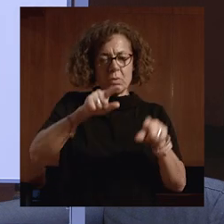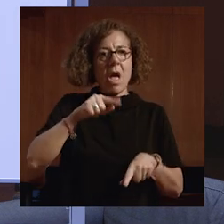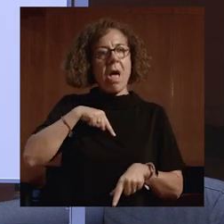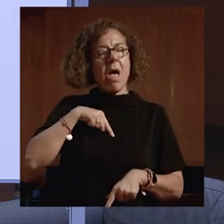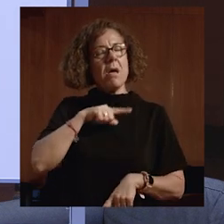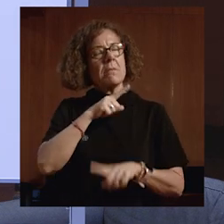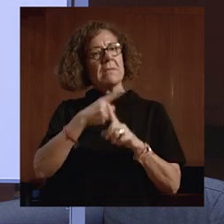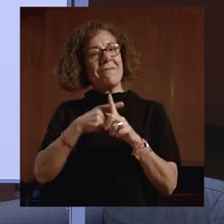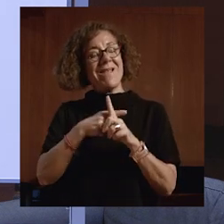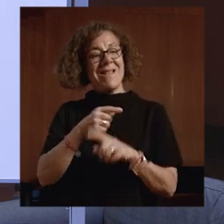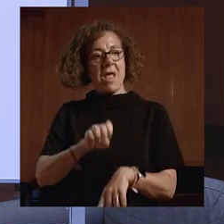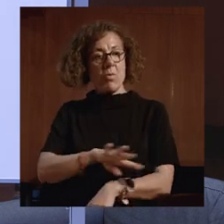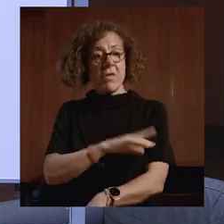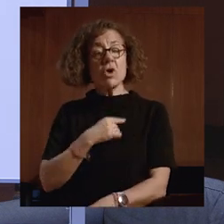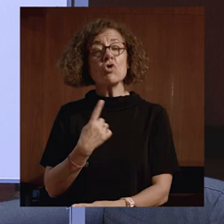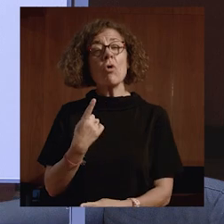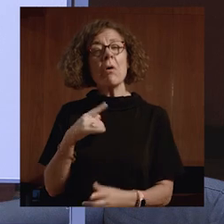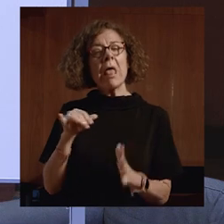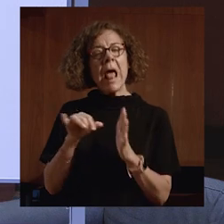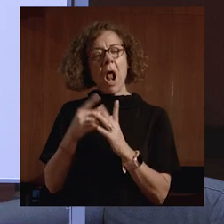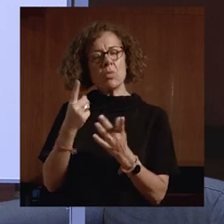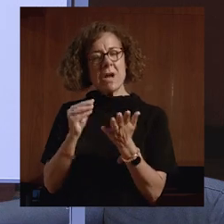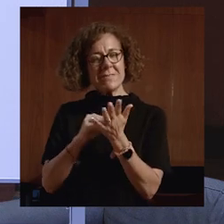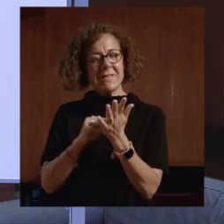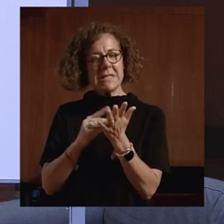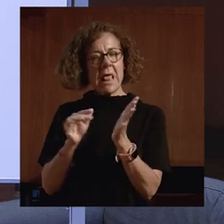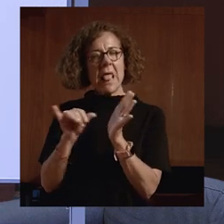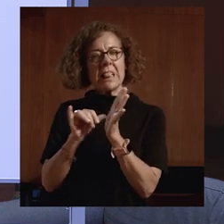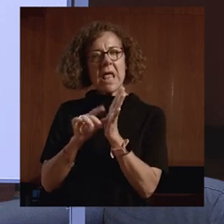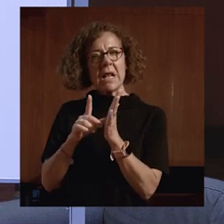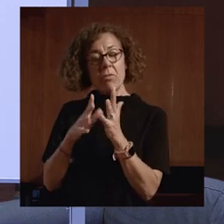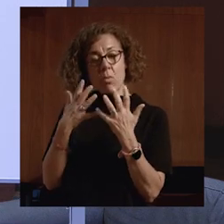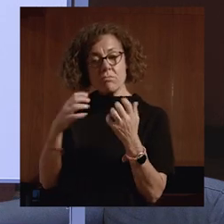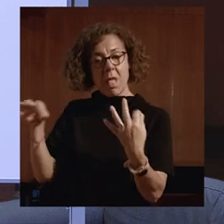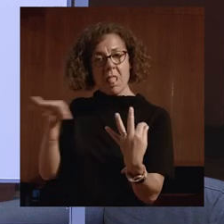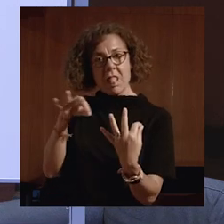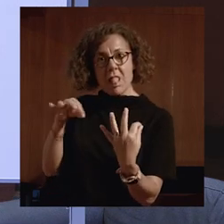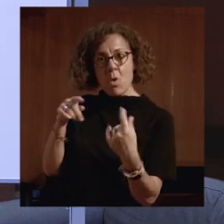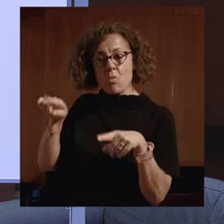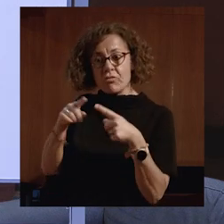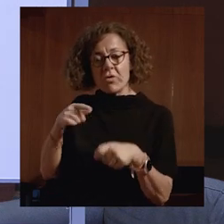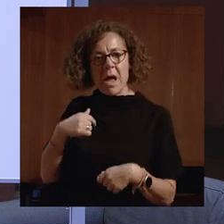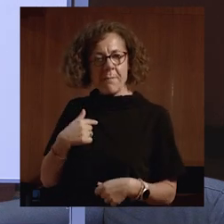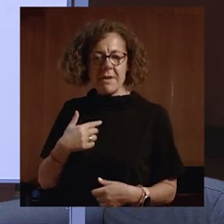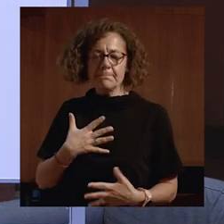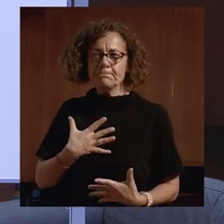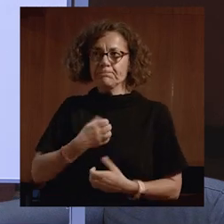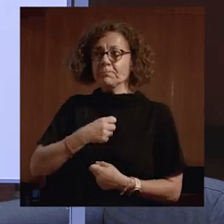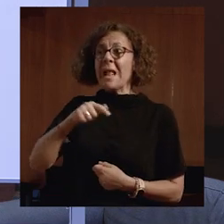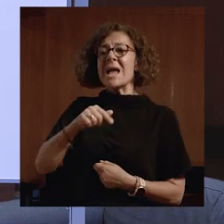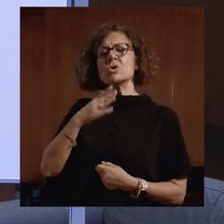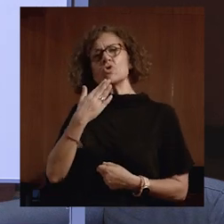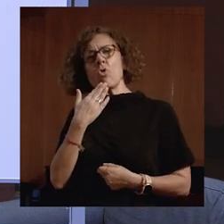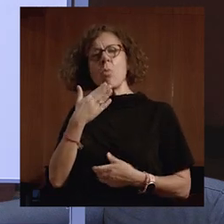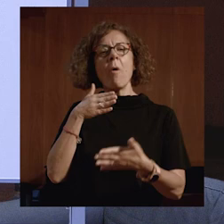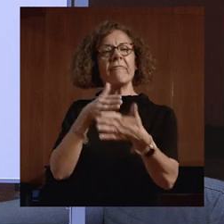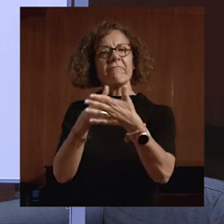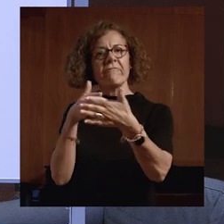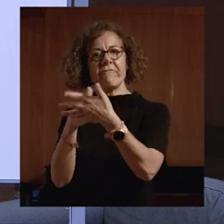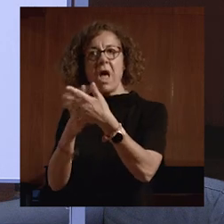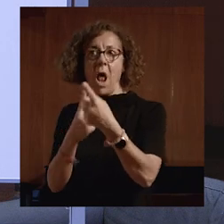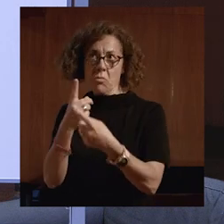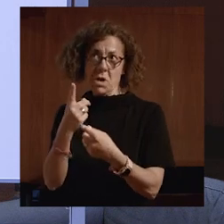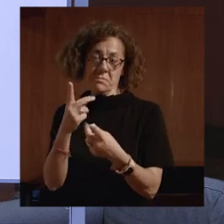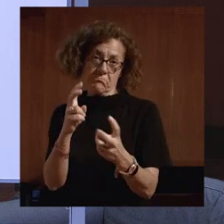estado muy cerca de un performer y a mí me ha abrumado. Esto es una barrera. A veces útil, a veces